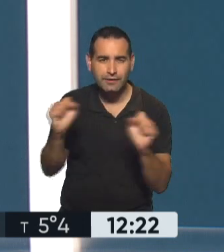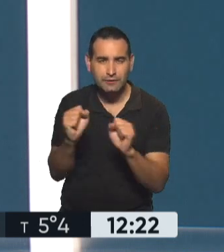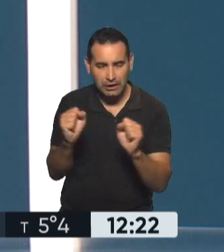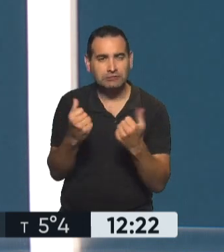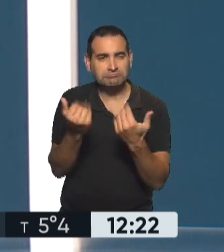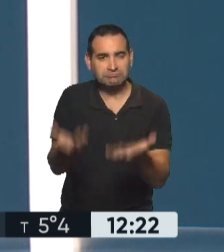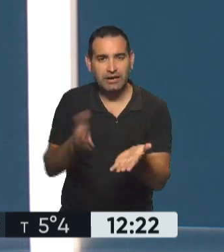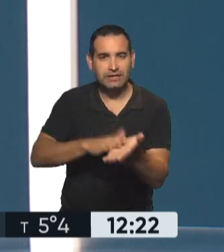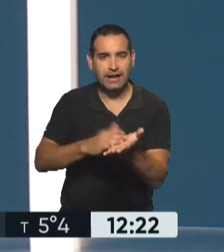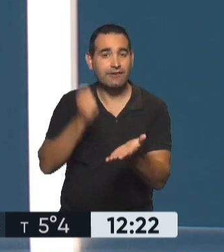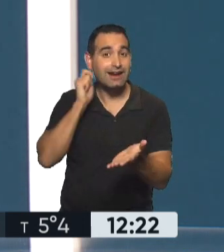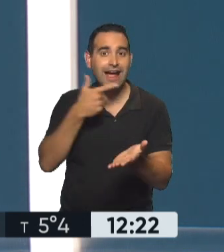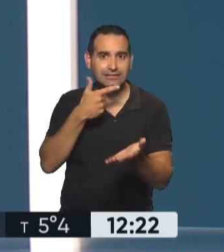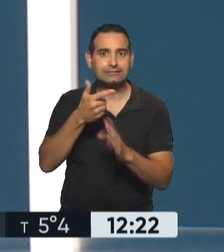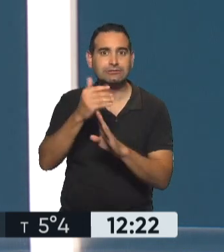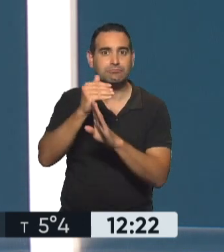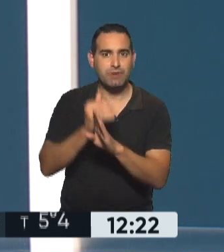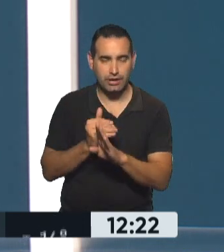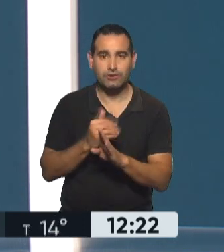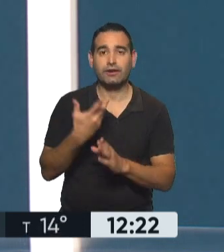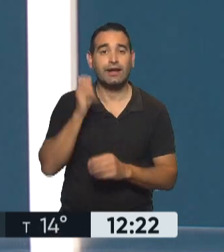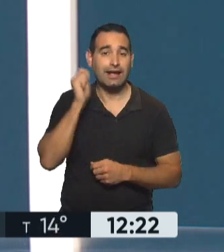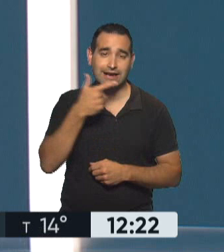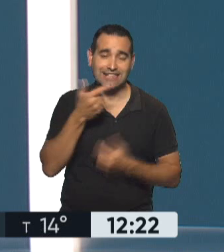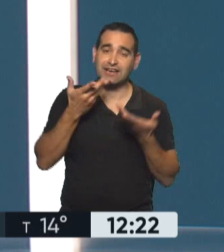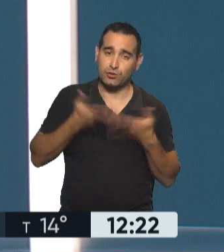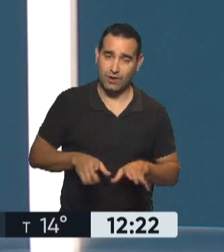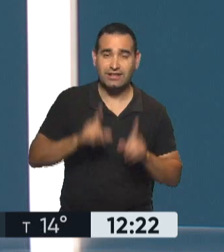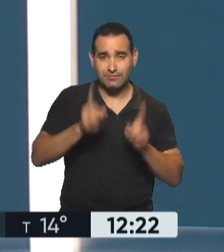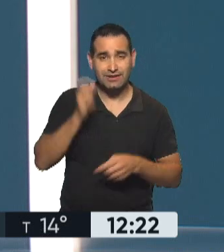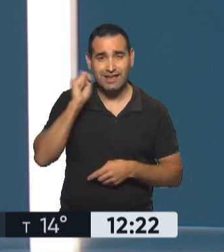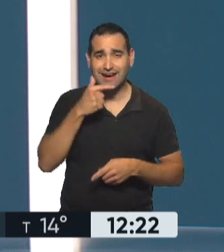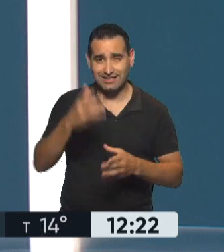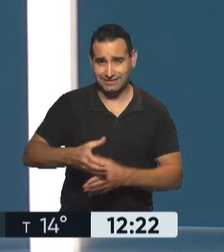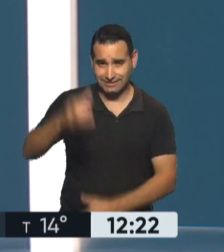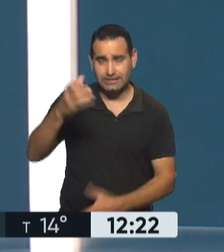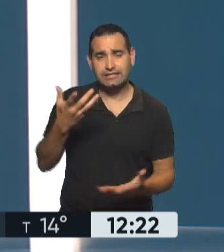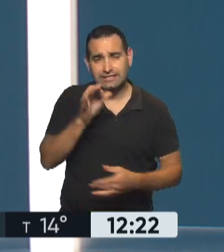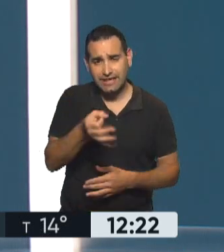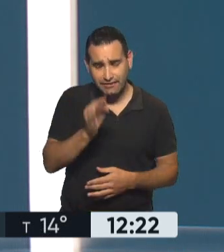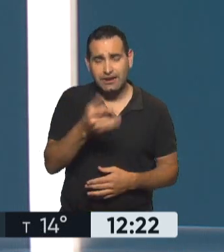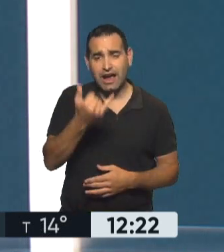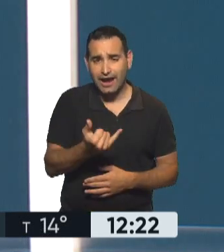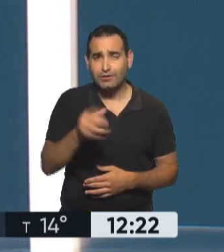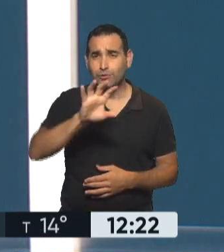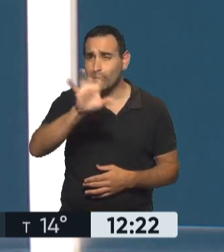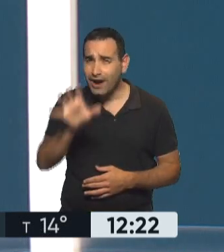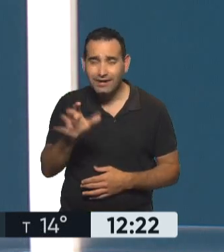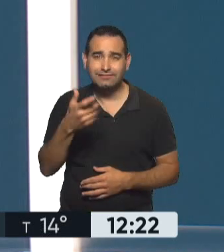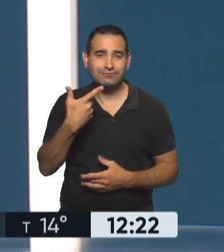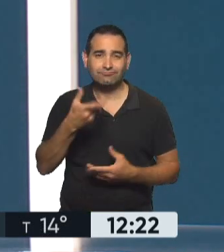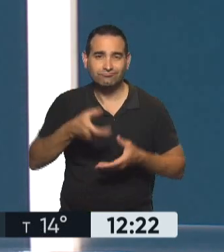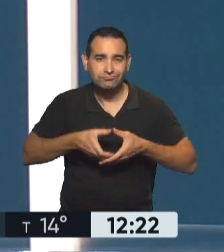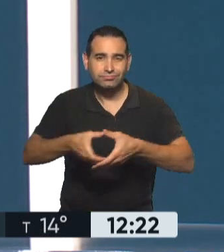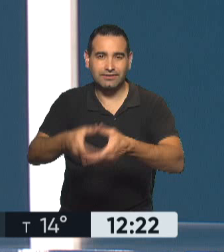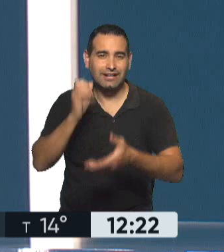en las tarifas de gas, no solamente de gas natural, sino también de gas envasado. Sabemos que en muchas zonas del país no hay o no llega